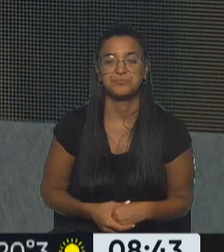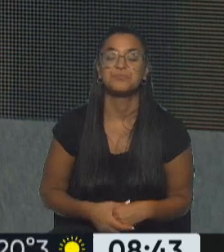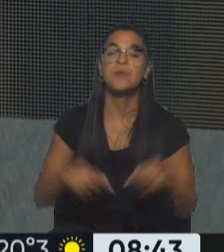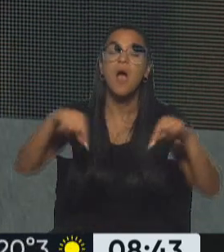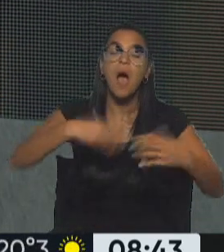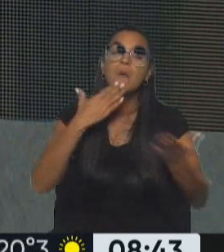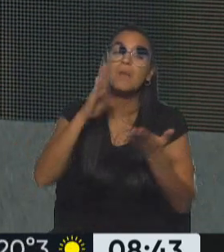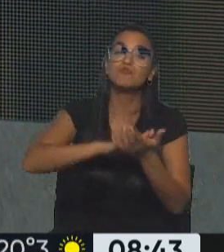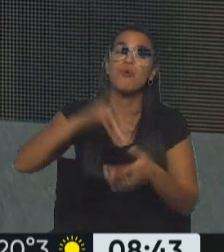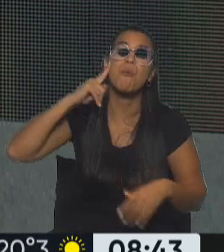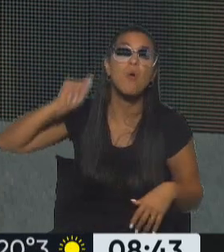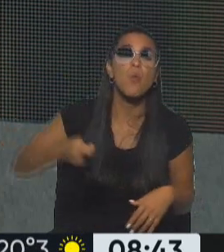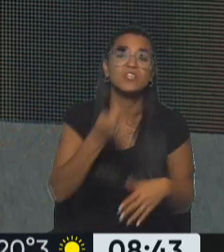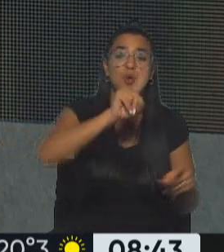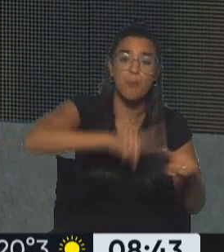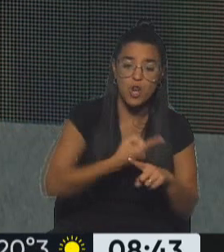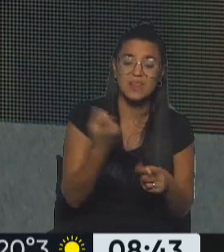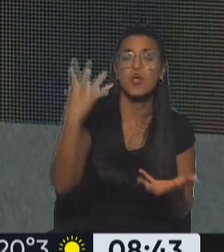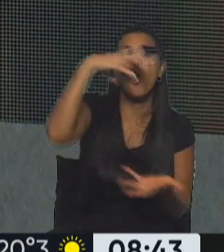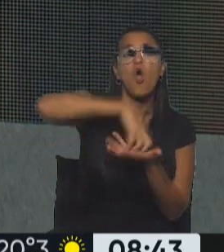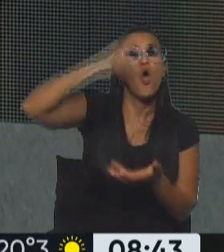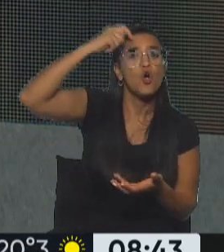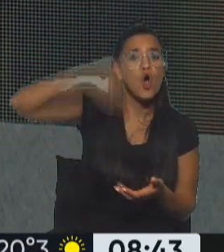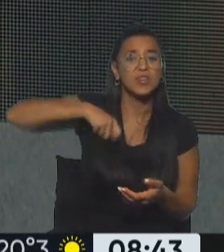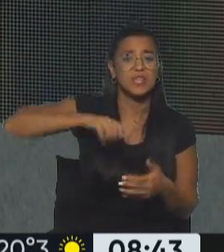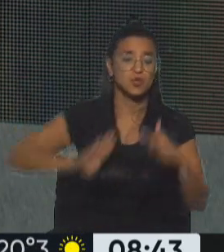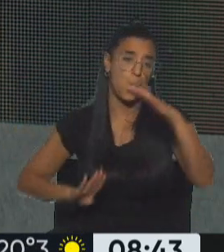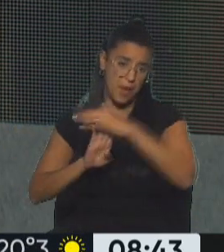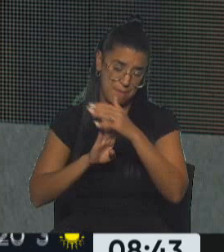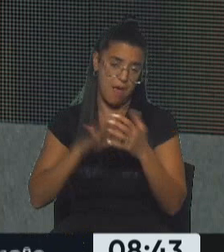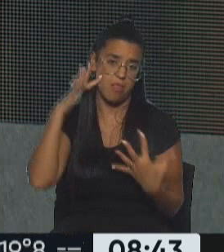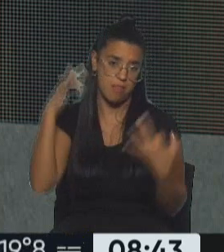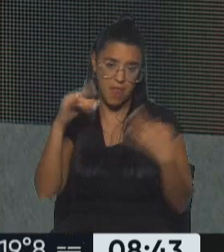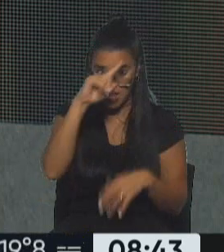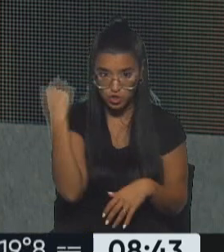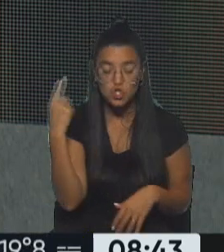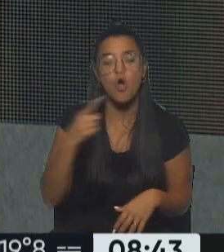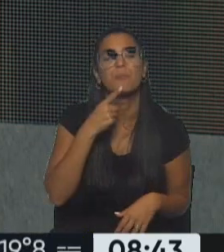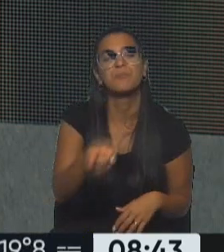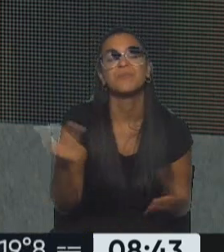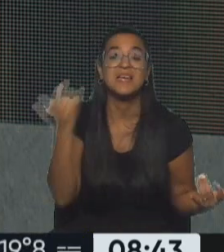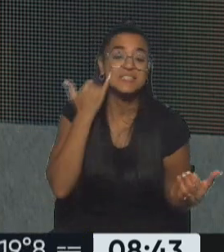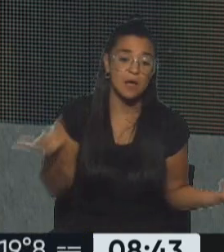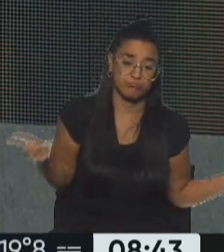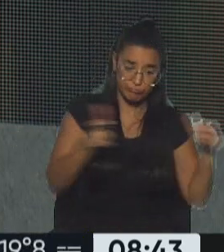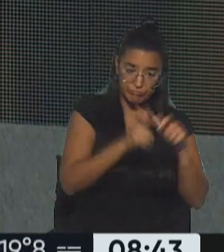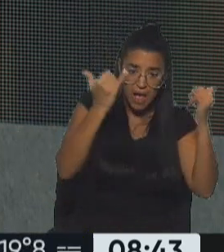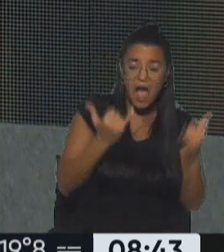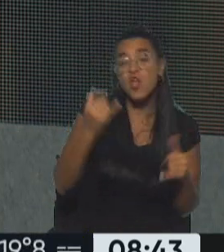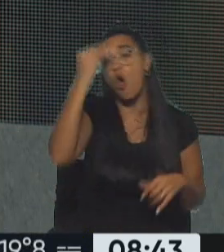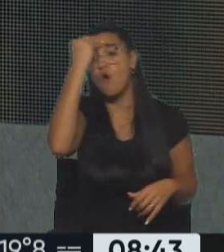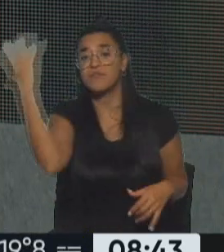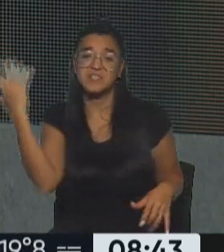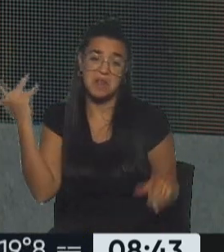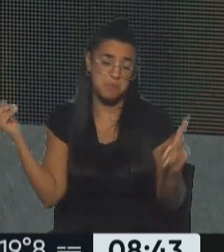Hablamos del juicio político a los ministros de la Corte Suprema de Justicia de la Nación. Ya se reunió la Comisión de Juicio Político. El oficialismo no tendría